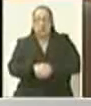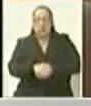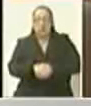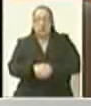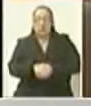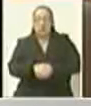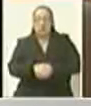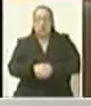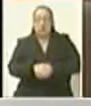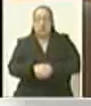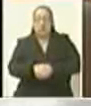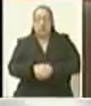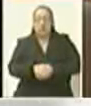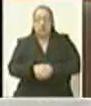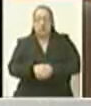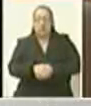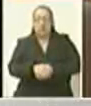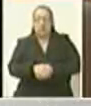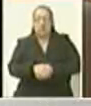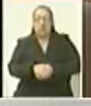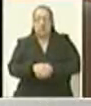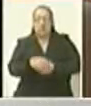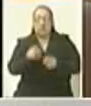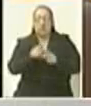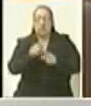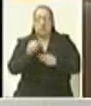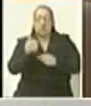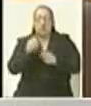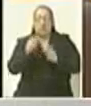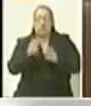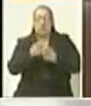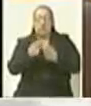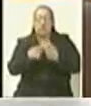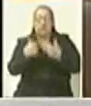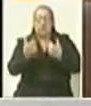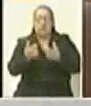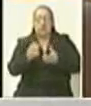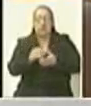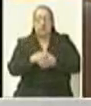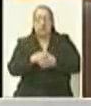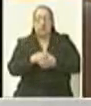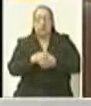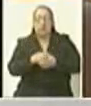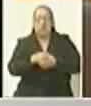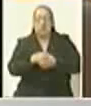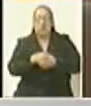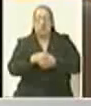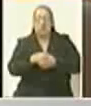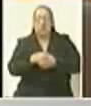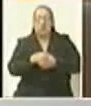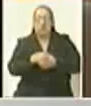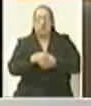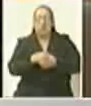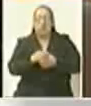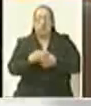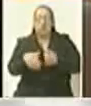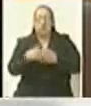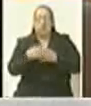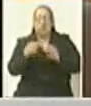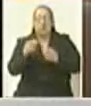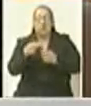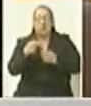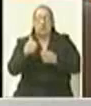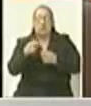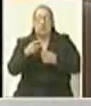institución. Por otro lado, también, señor presidente y colegas congresistas, cerca del pueblo de